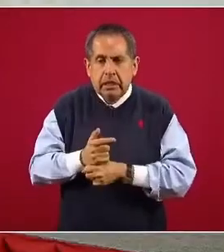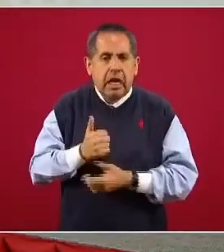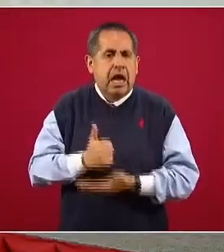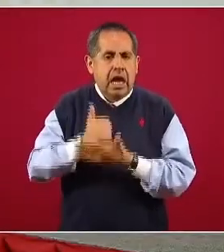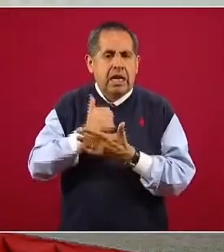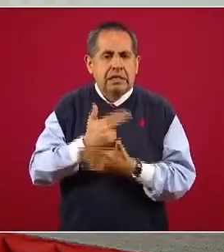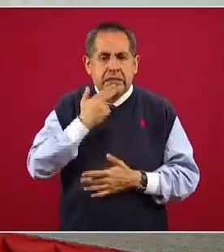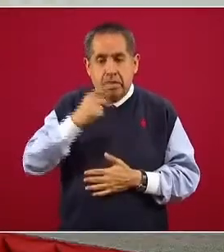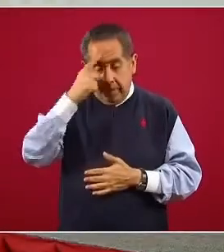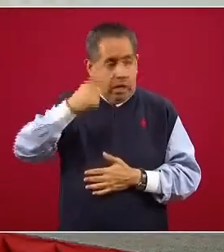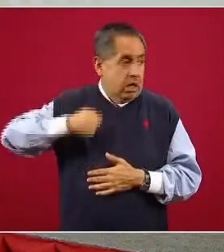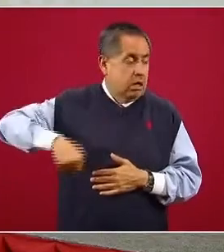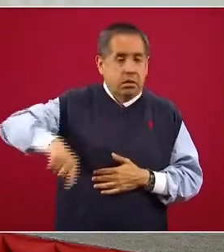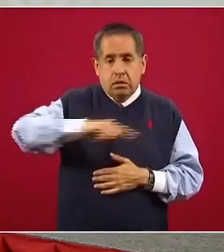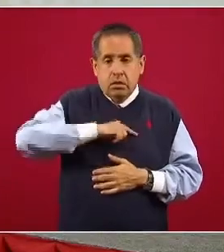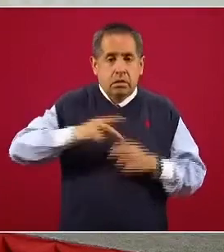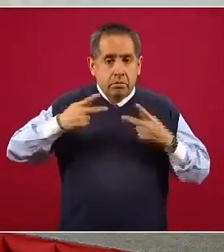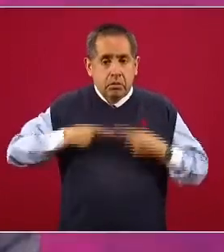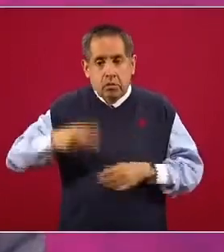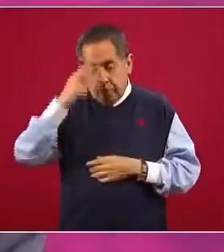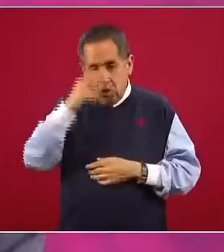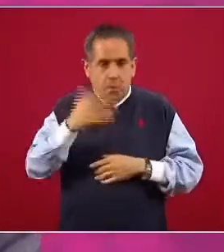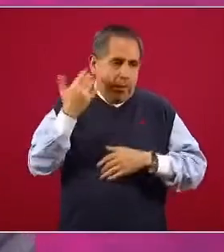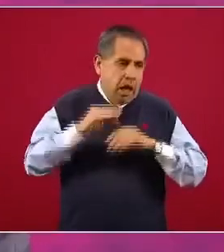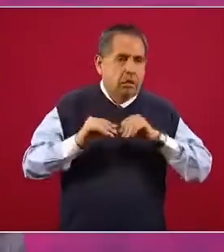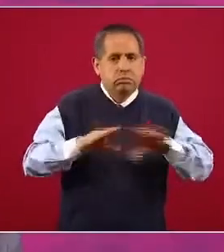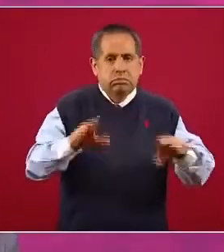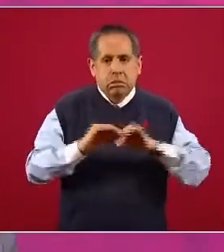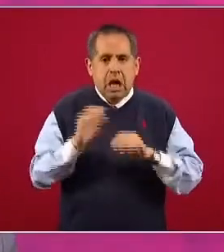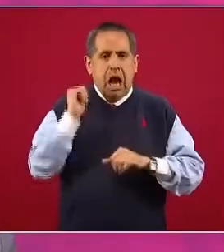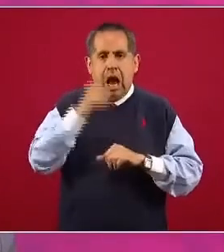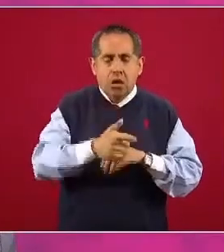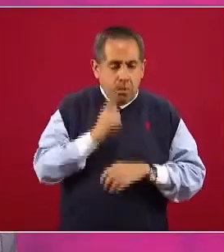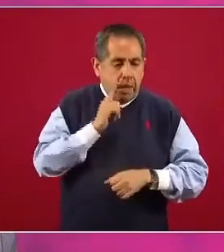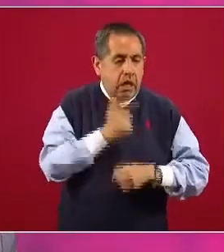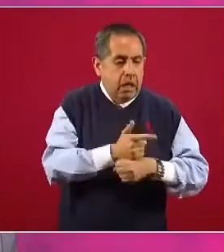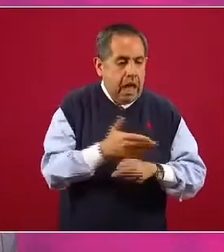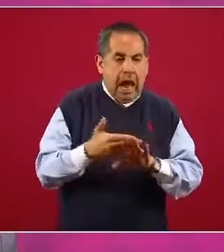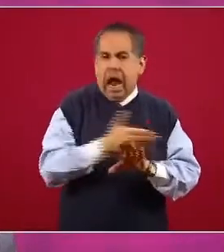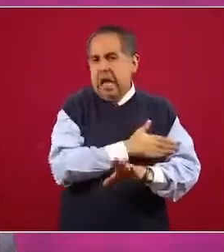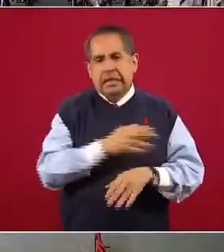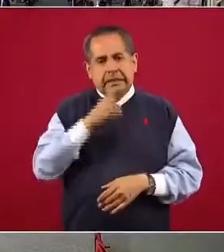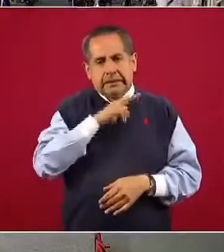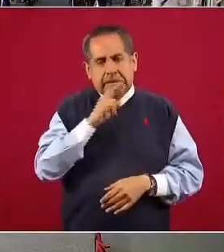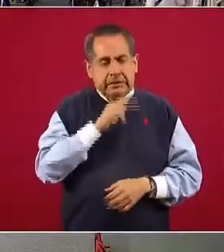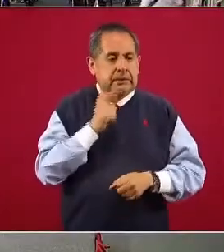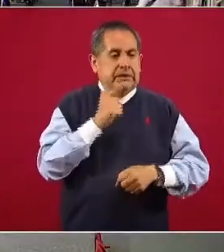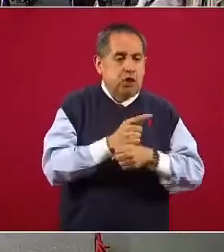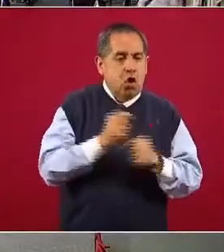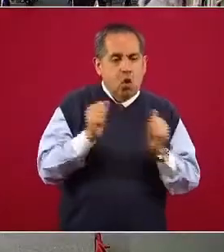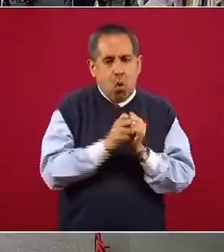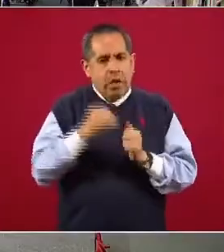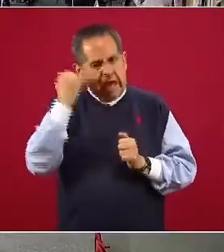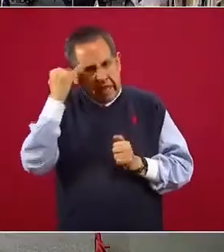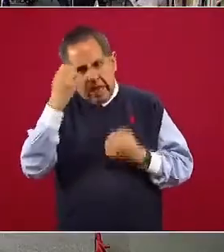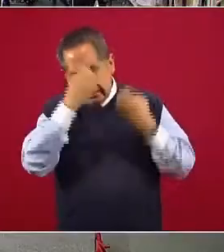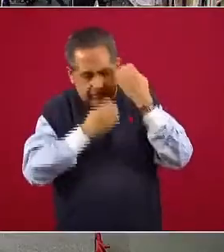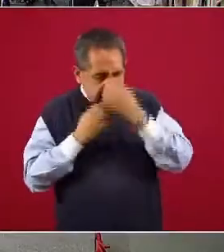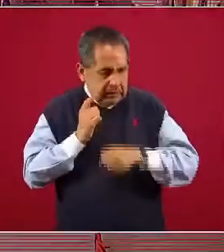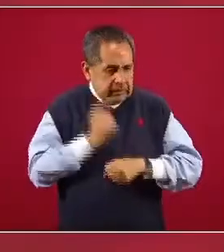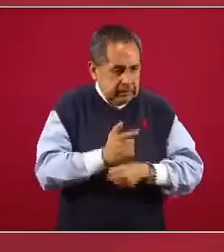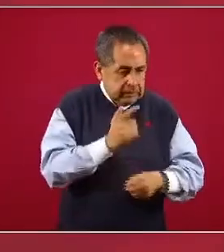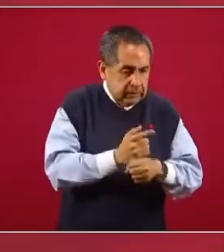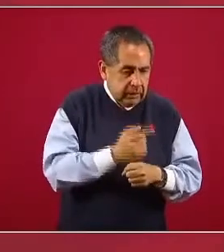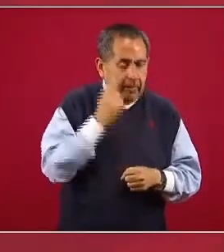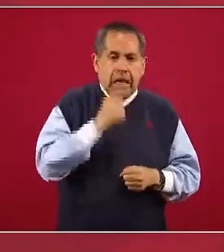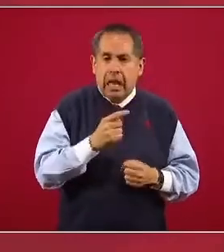auxiliar al personal clínico a tener una anticipación diagnóstica con base en otros criterios, más allá de lo